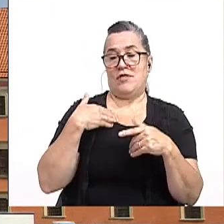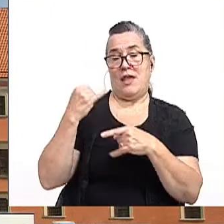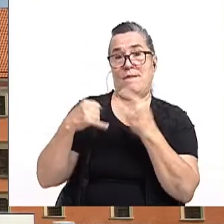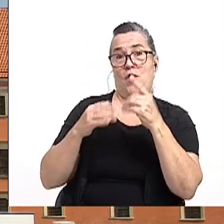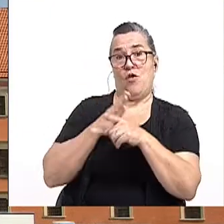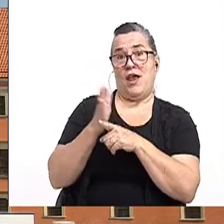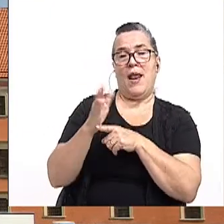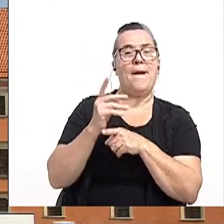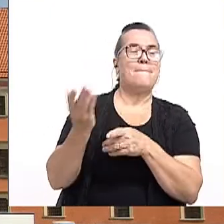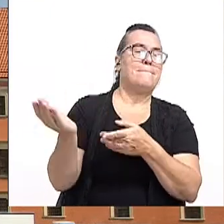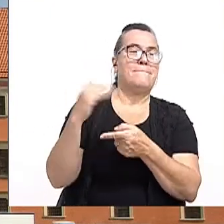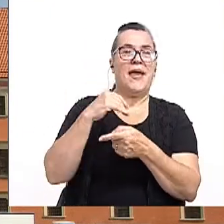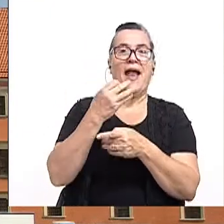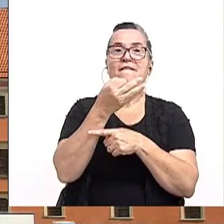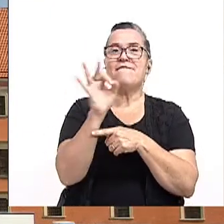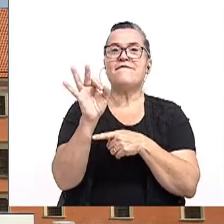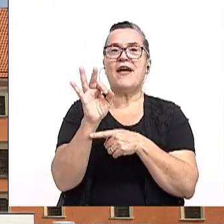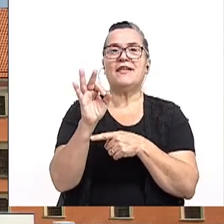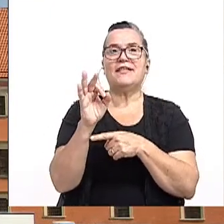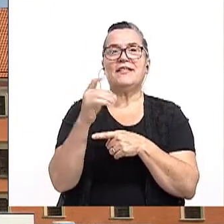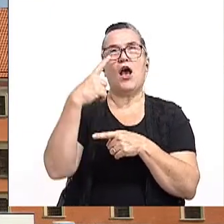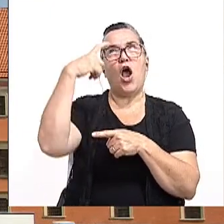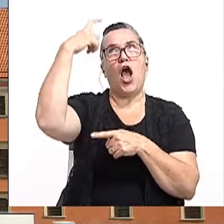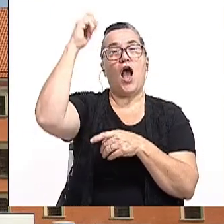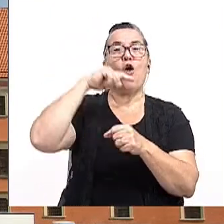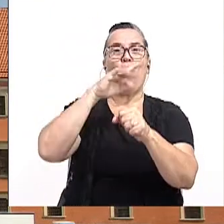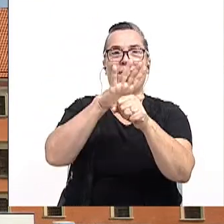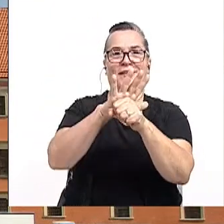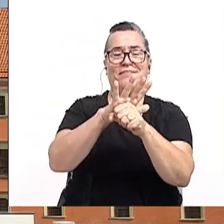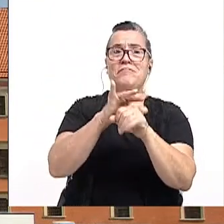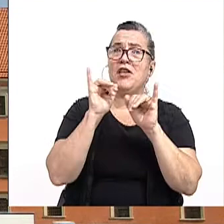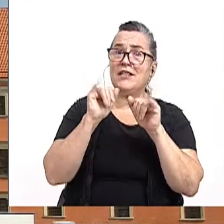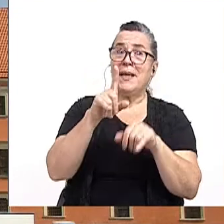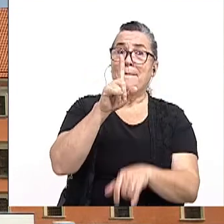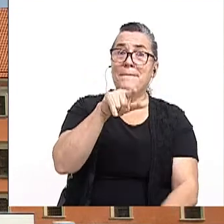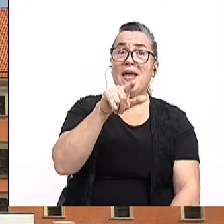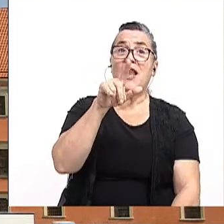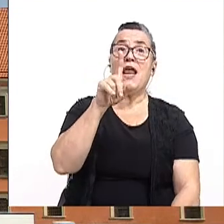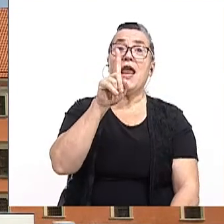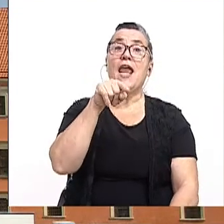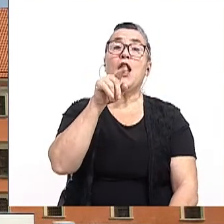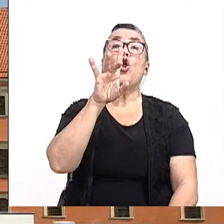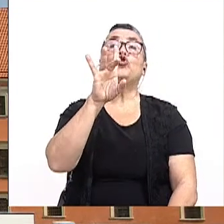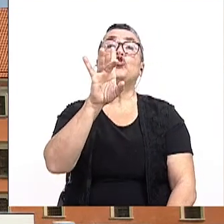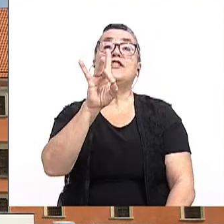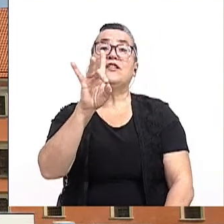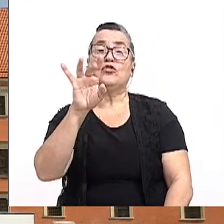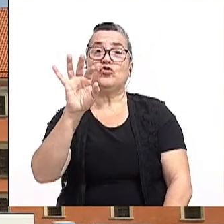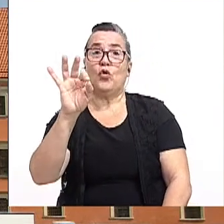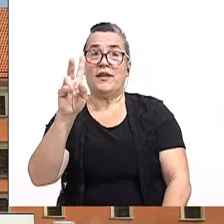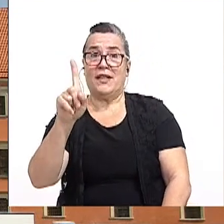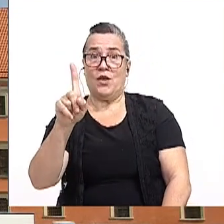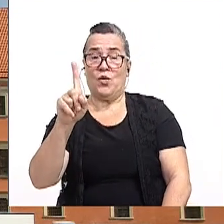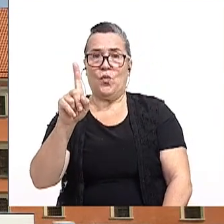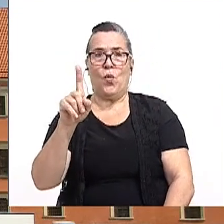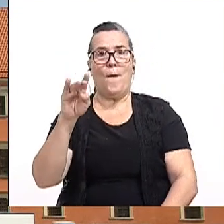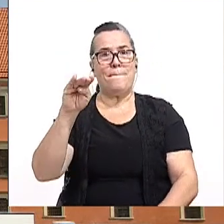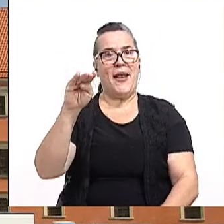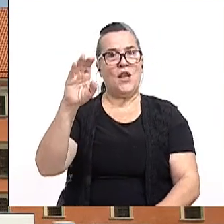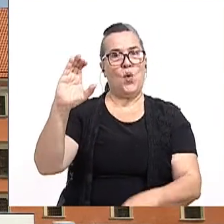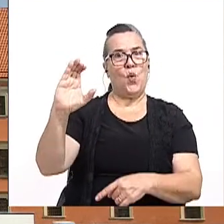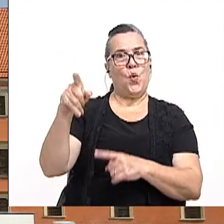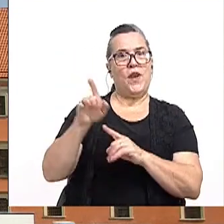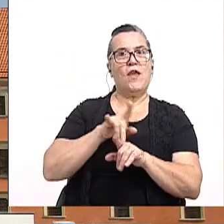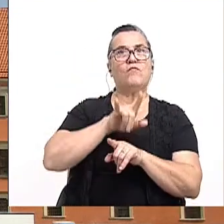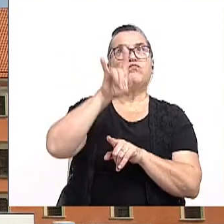venir para Francia a realizar su sueño. Y así fue como en el año 1891, Marie Curie viajó